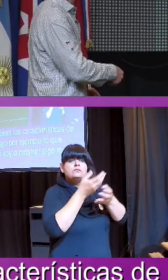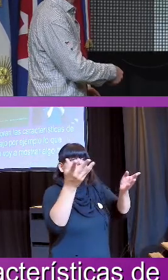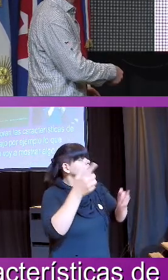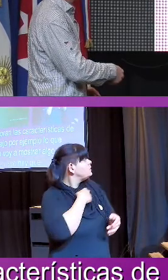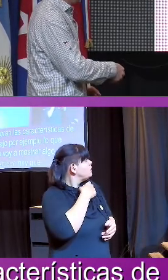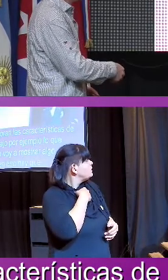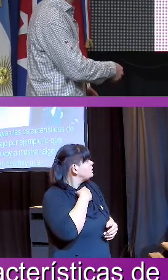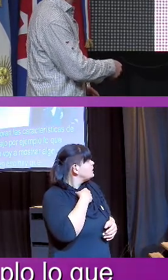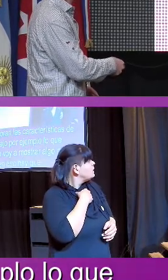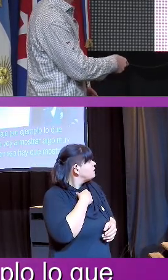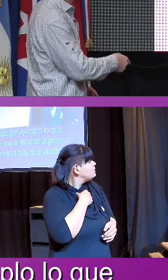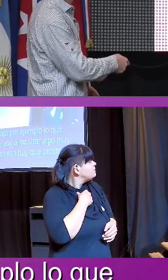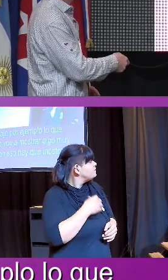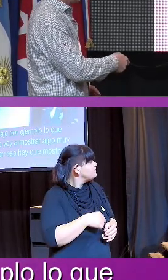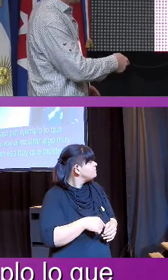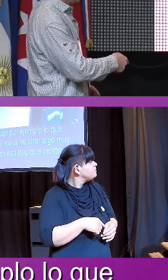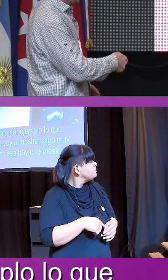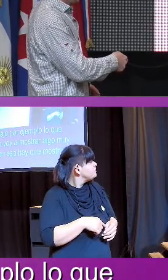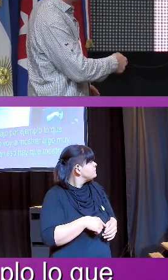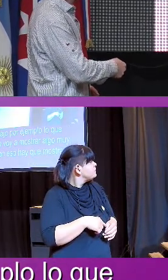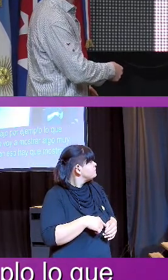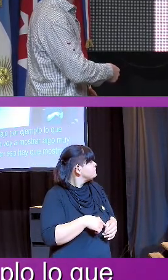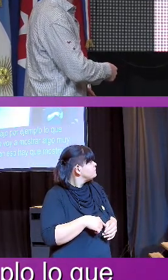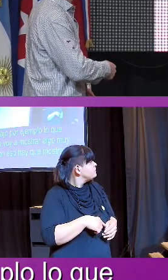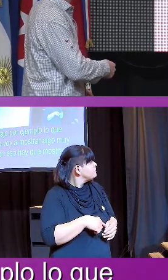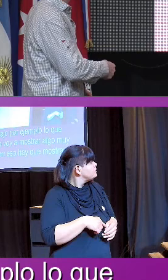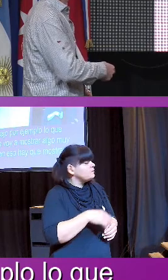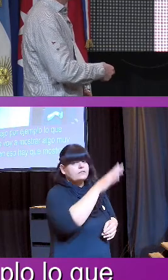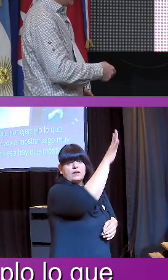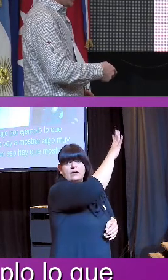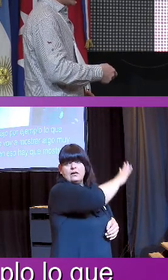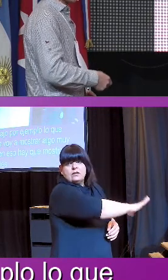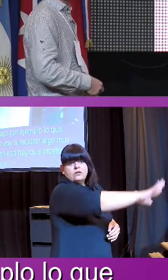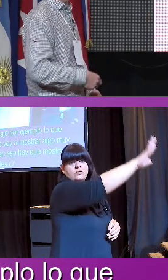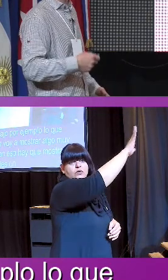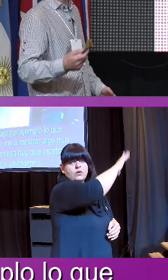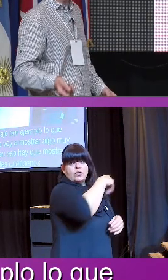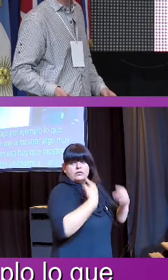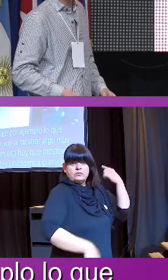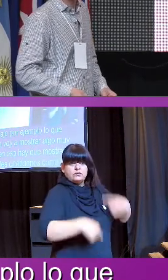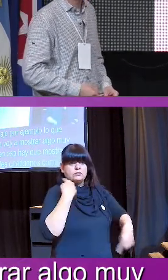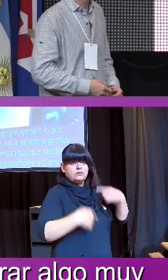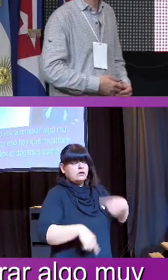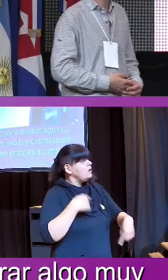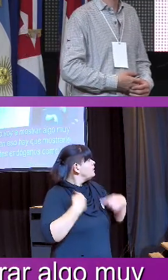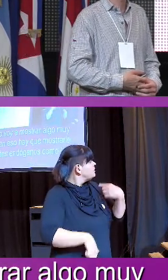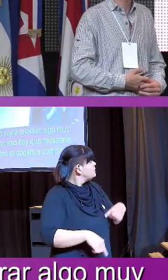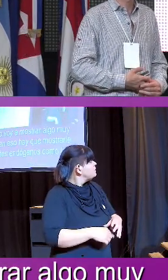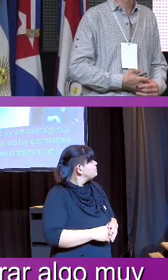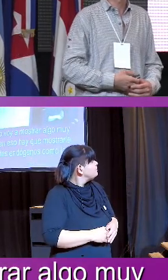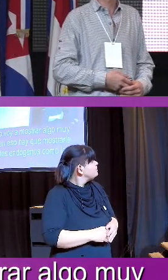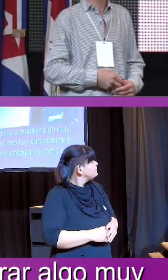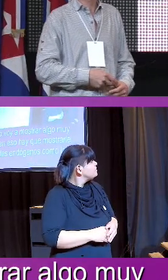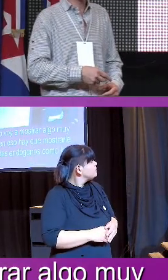y quiero mostrarles más la clínica, pero los cannabinoides endógenos, como la anandamida o el 2-AG, que